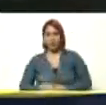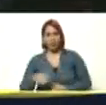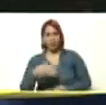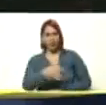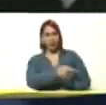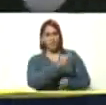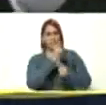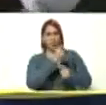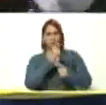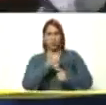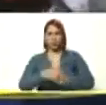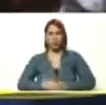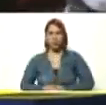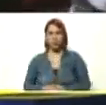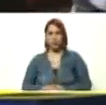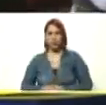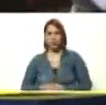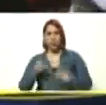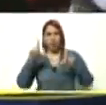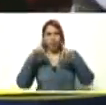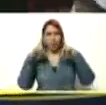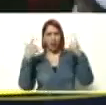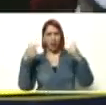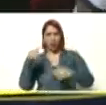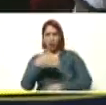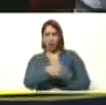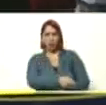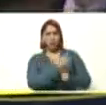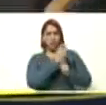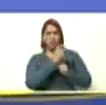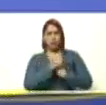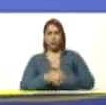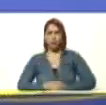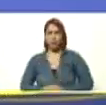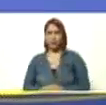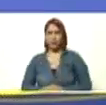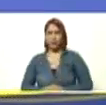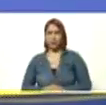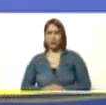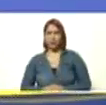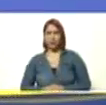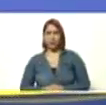A pescar por La Guaira, a pescar, a pescar.